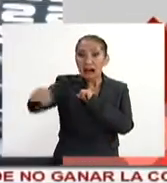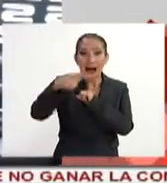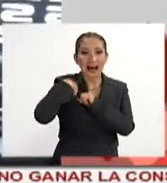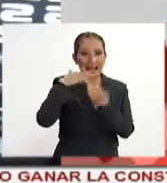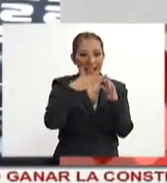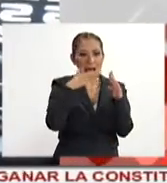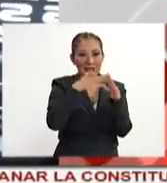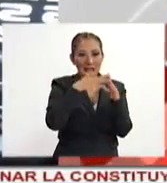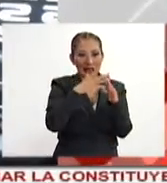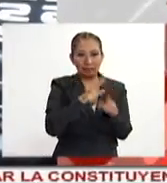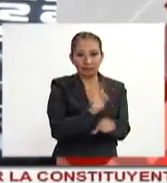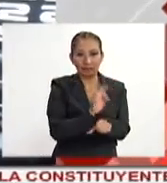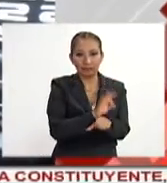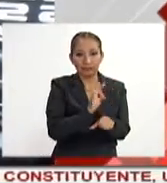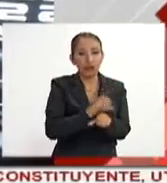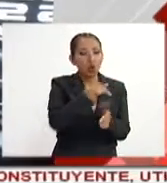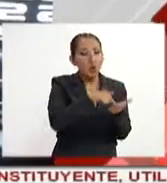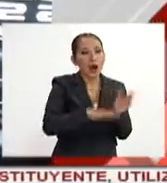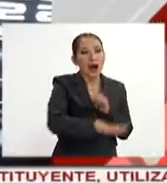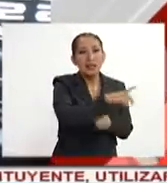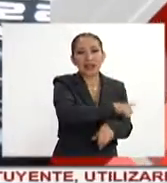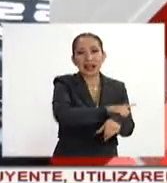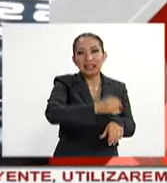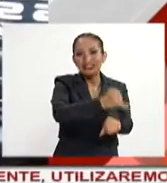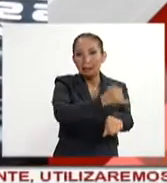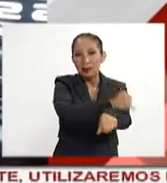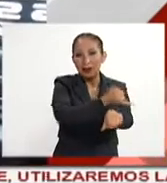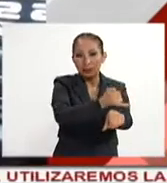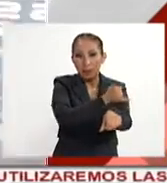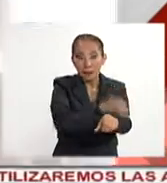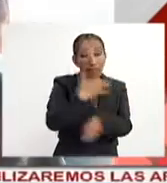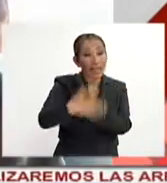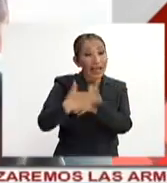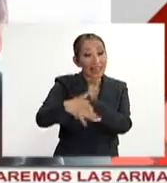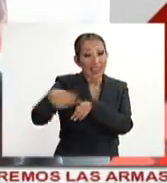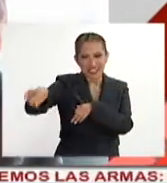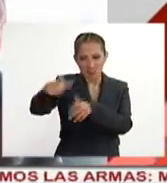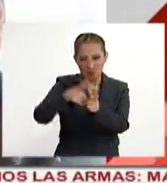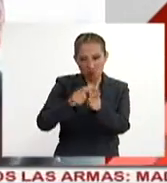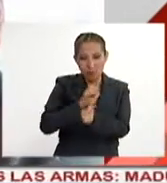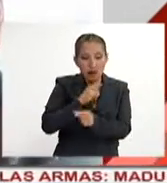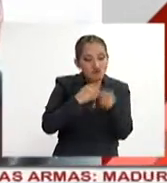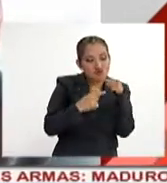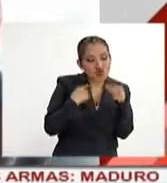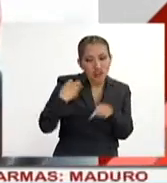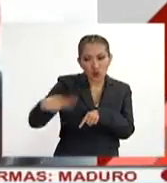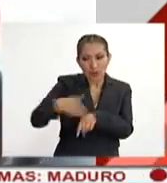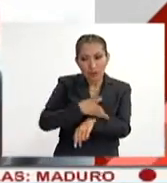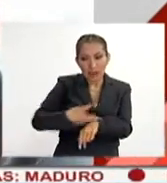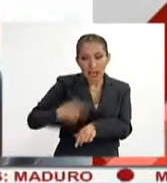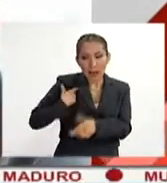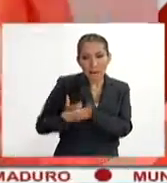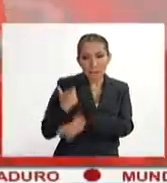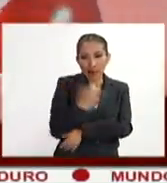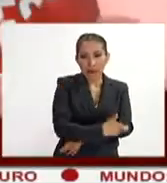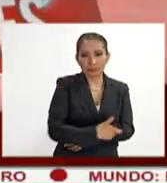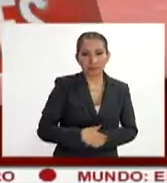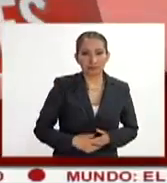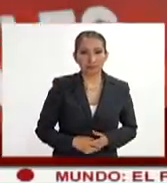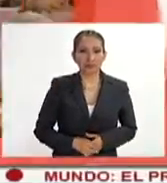de una casa de seguridad ubicada en la delegación Iztapalapa, mientras los delincuentes negociaban con su familia su libertad.